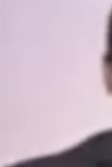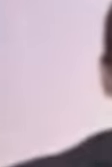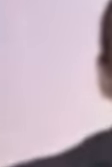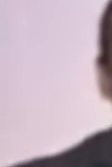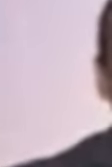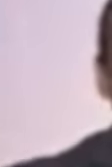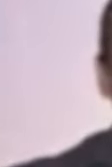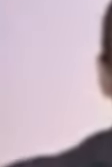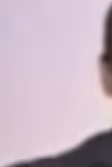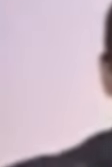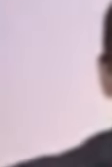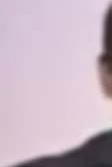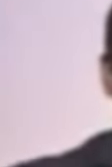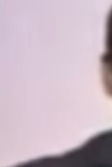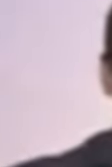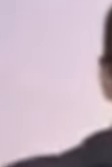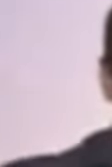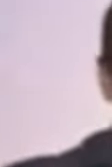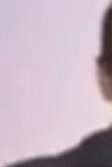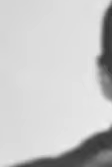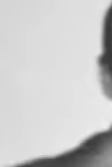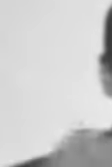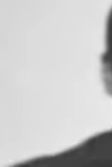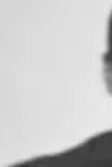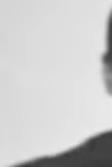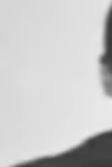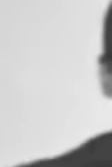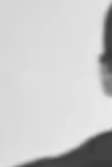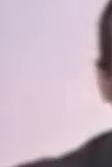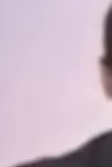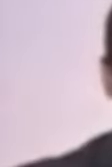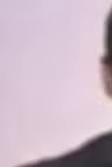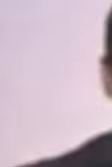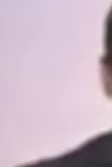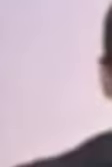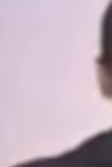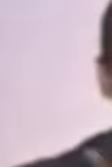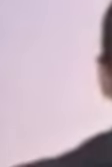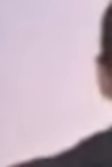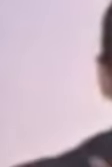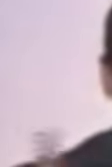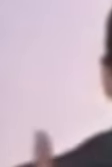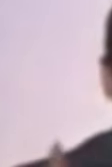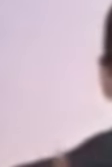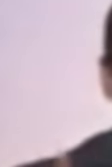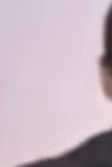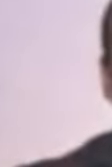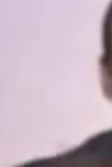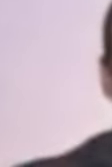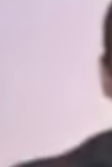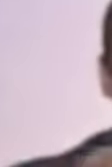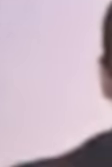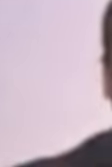Por tanto, es mi voluntad solicitarle expresamente a este pleno, líbreme de este cáliz, y que la libertad no nos la regala